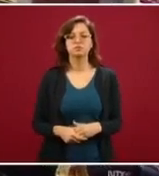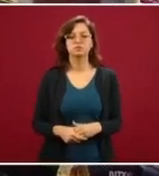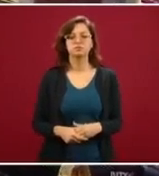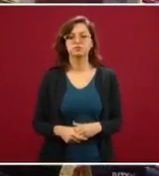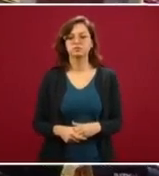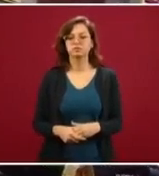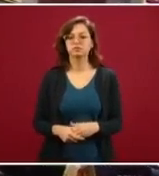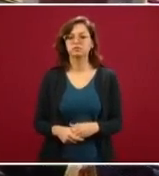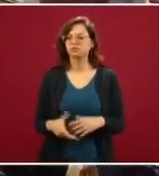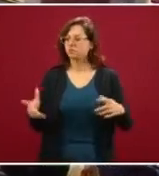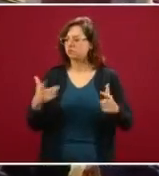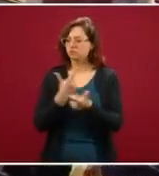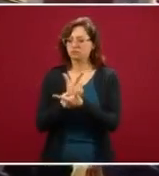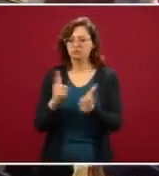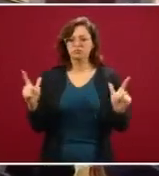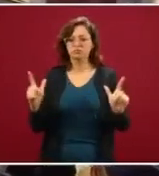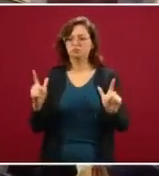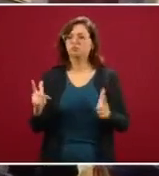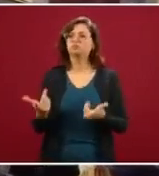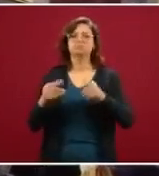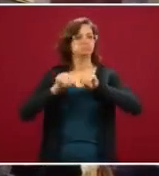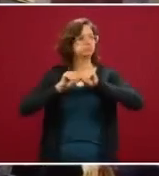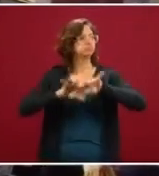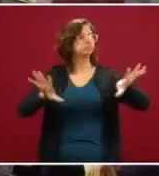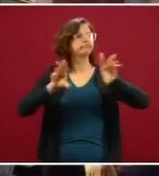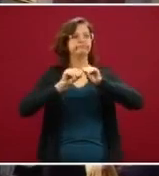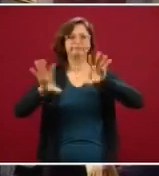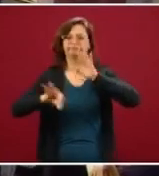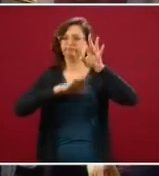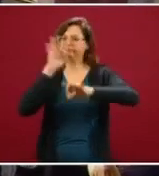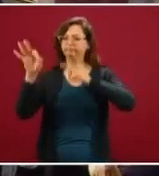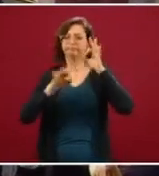dando espacios en los medios